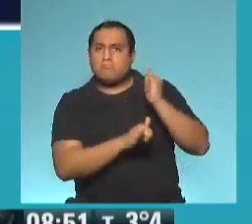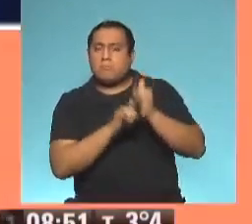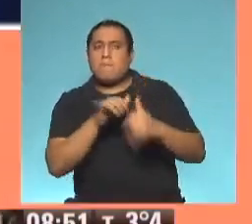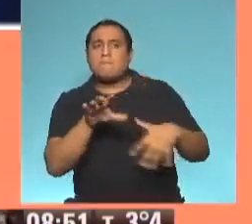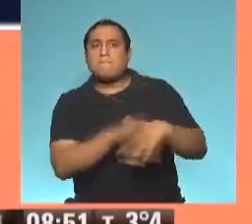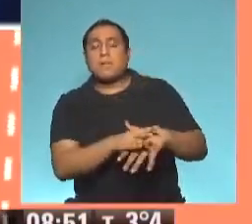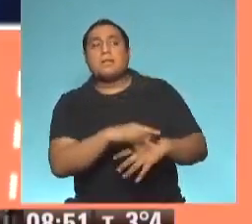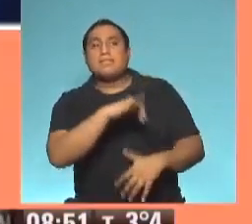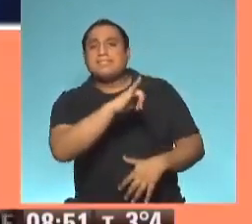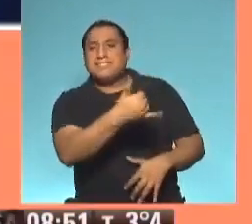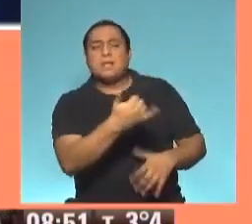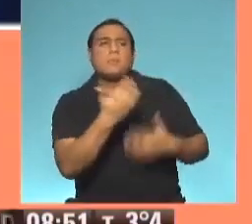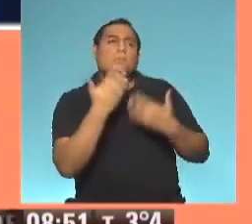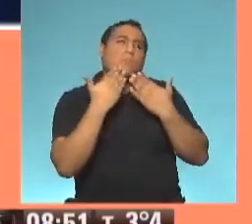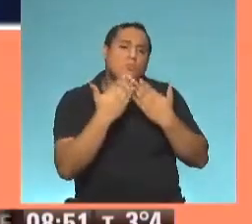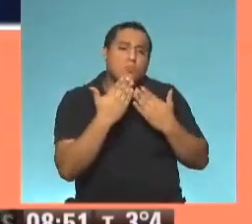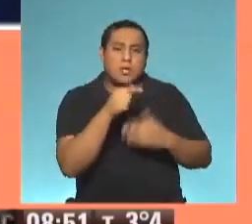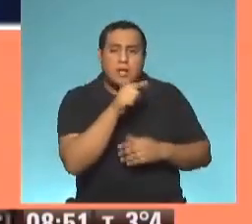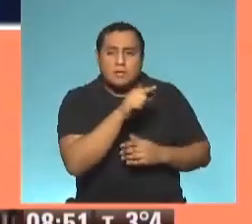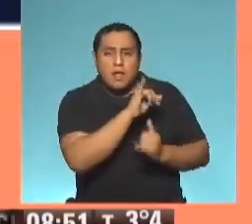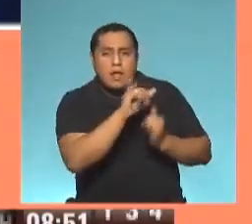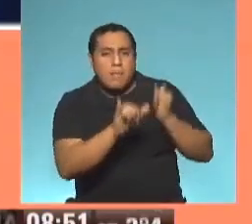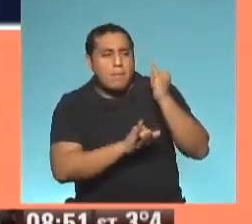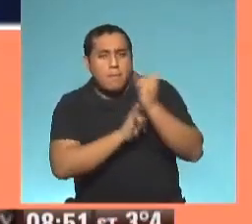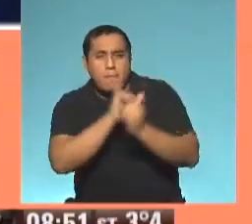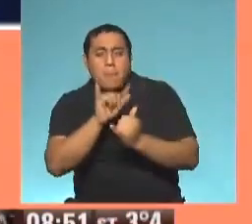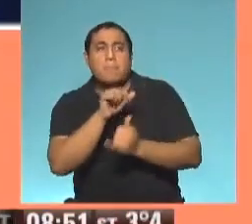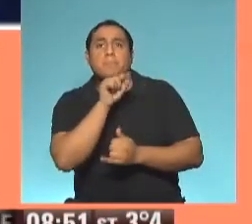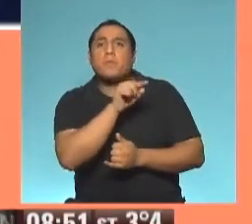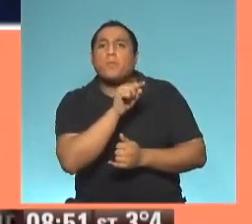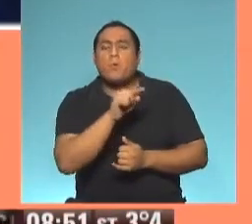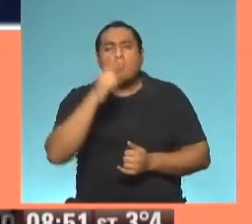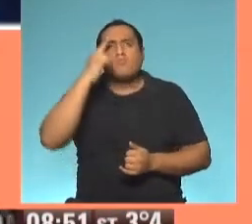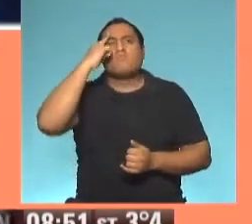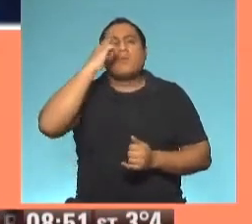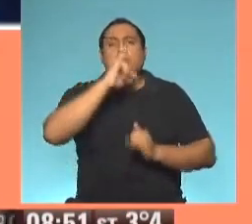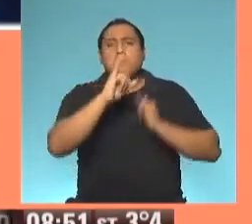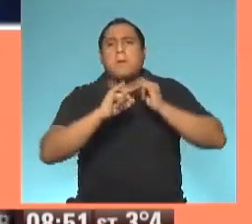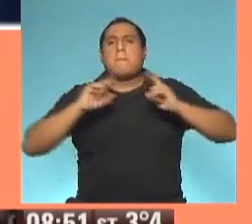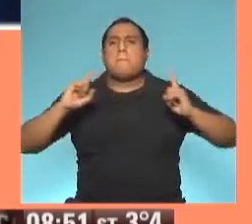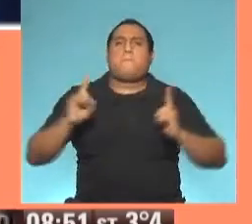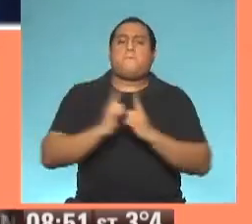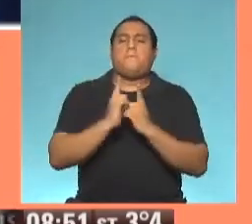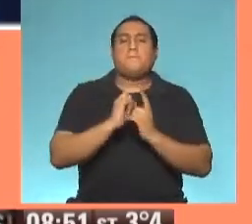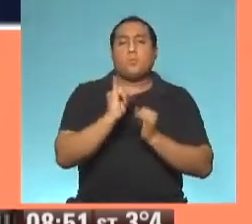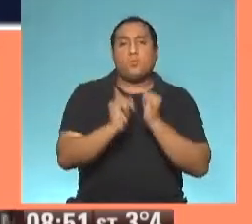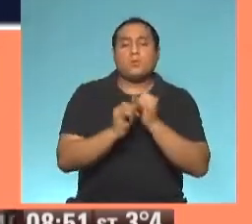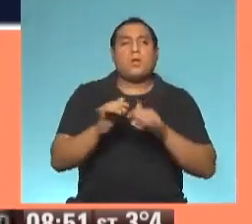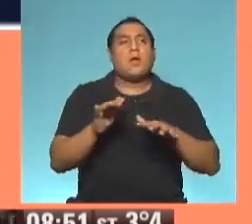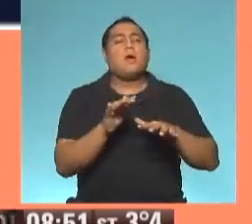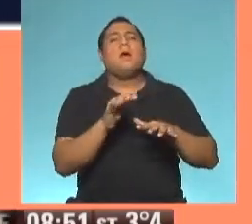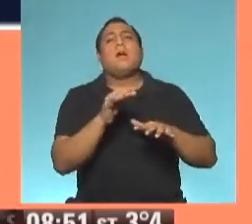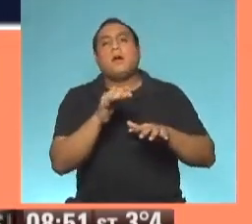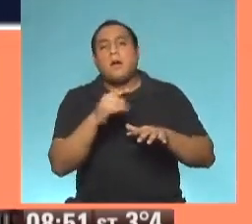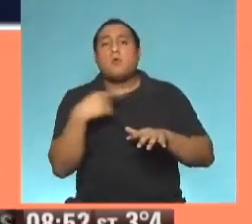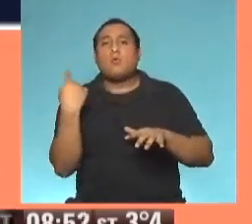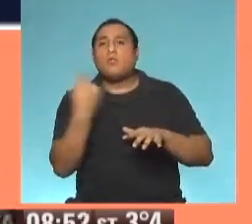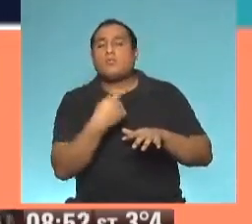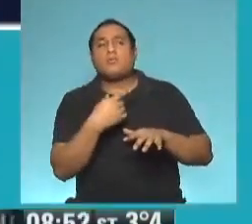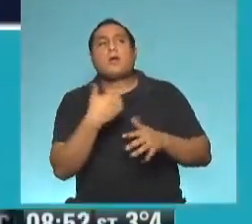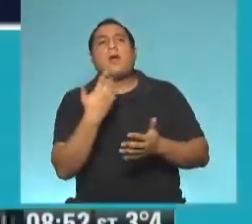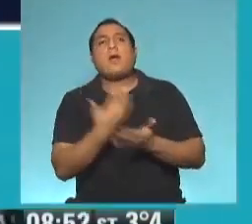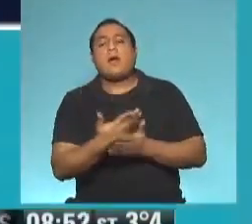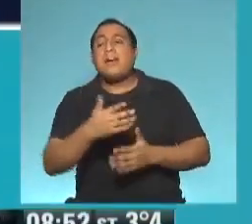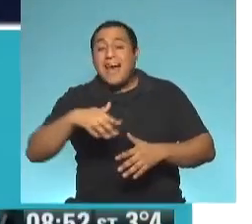has dicho, realmente te lo agradecemos, tu aporte, tu capacidad de sintetizar y de ponernos frente a nosotros esta situación que es